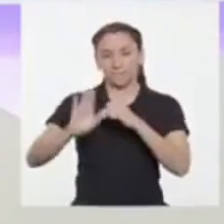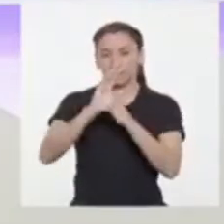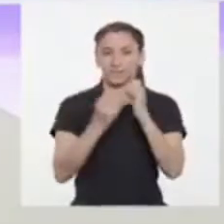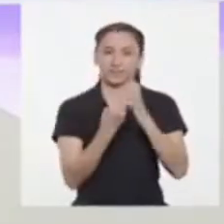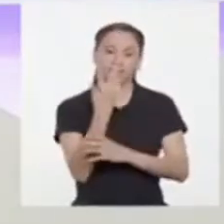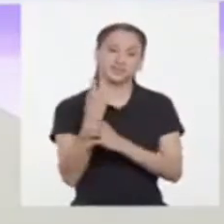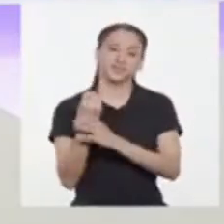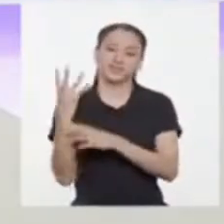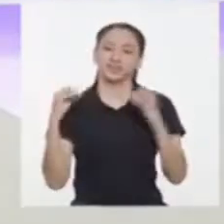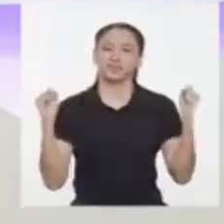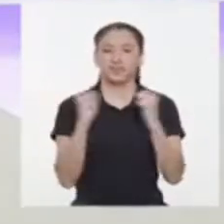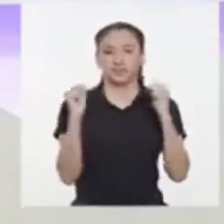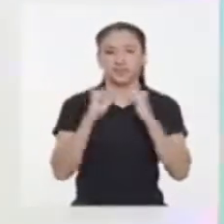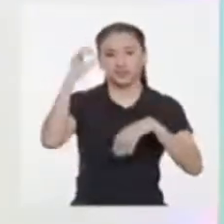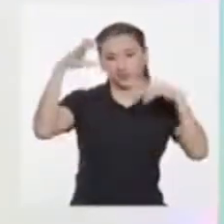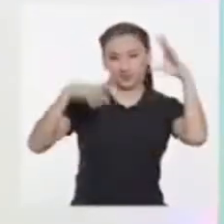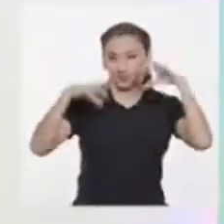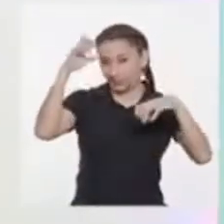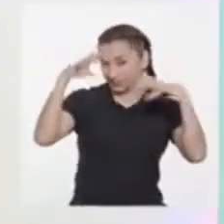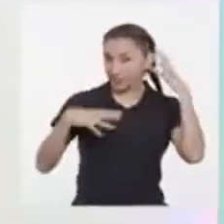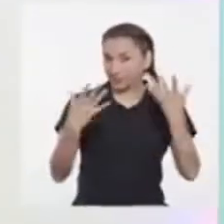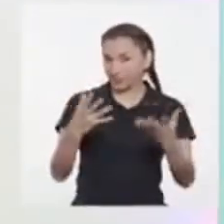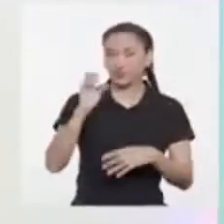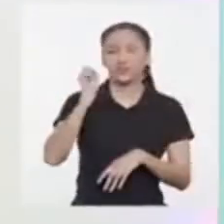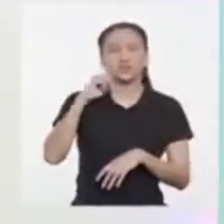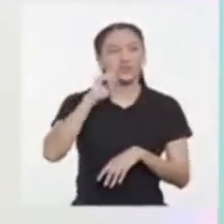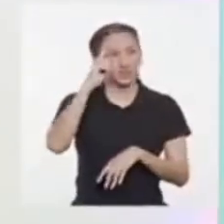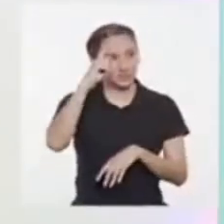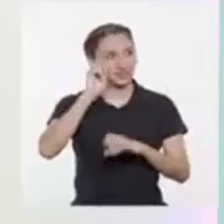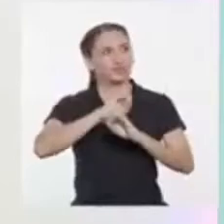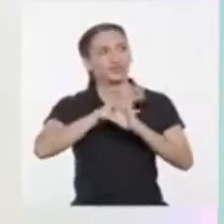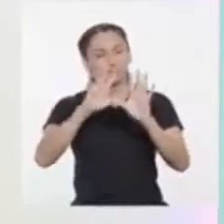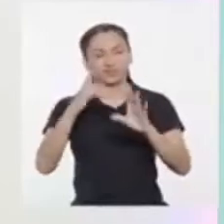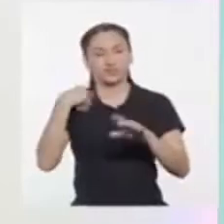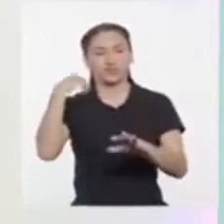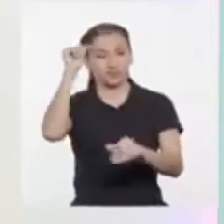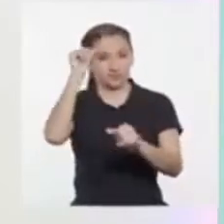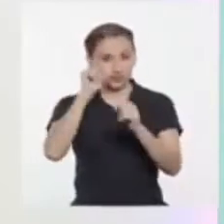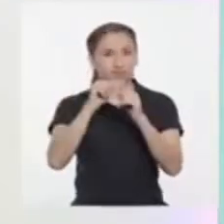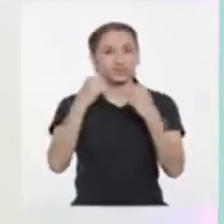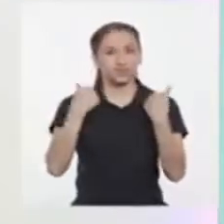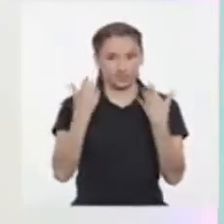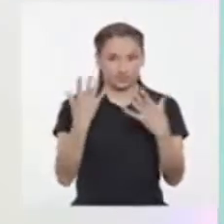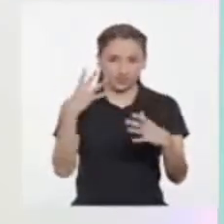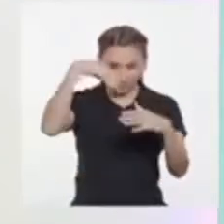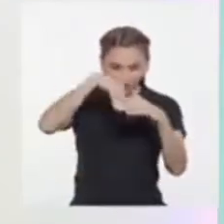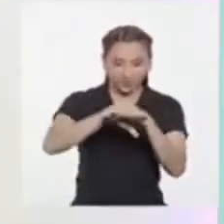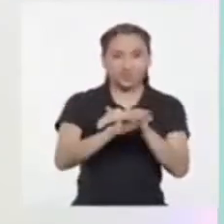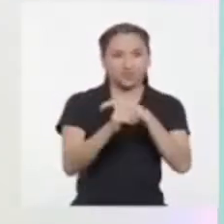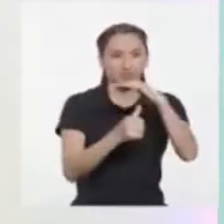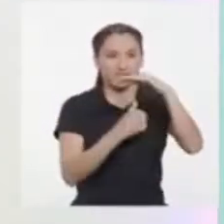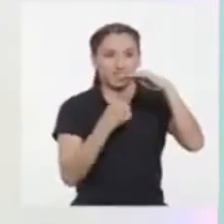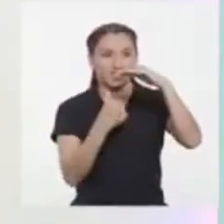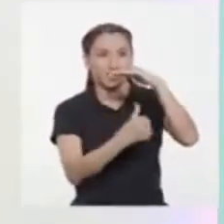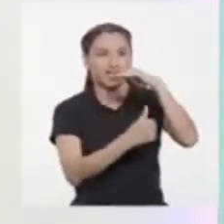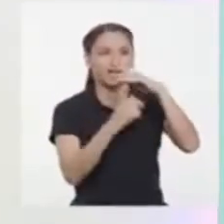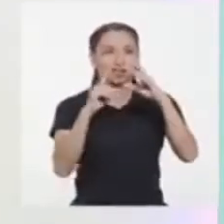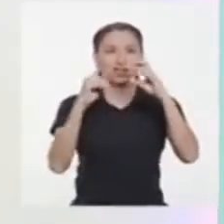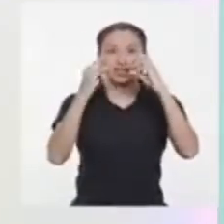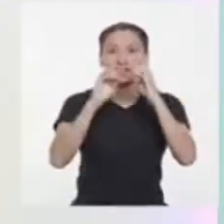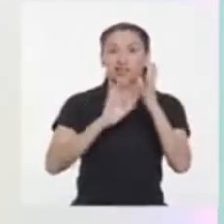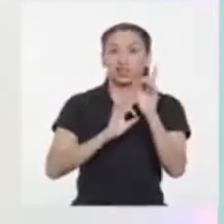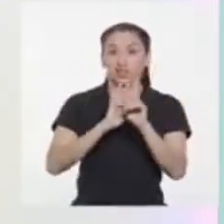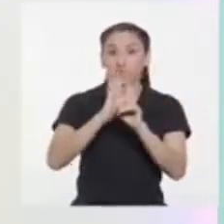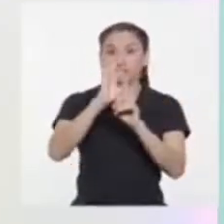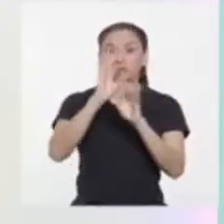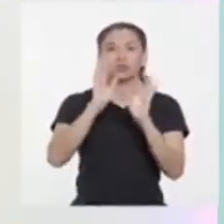las plantas del frío o la lluvia. ¡Claro! Había olvidado que una vez estuve dentro de un fitotoldo. Recuerdo que la temperatura